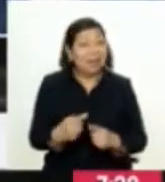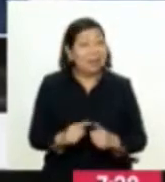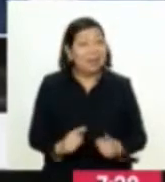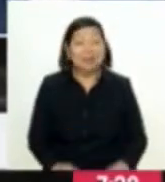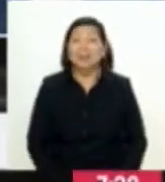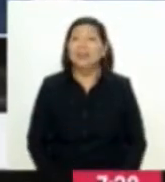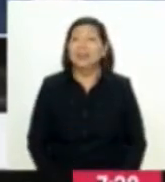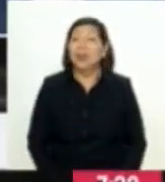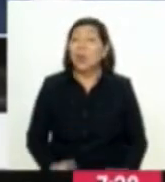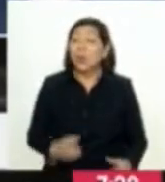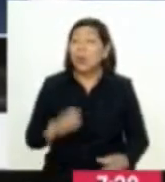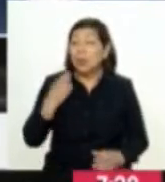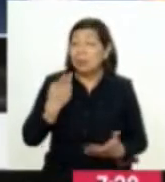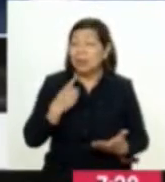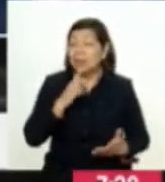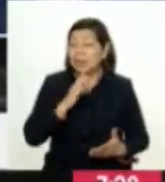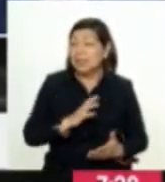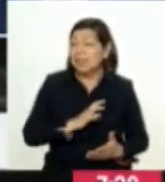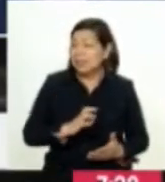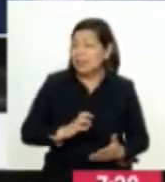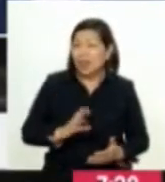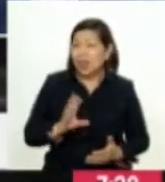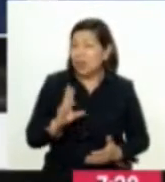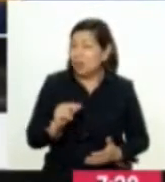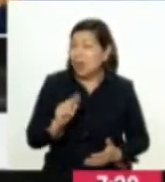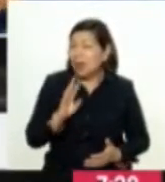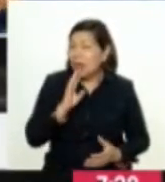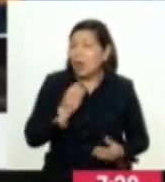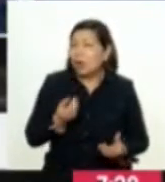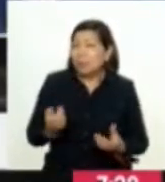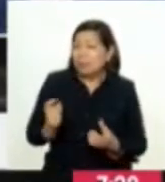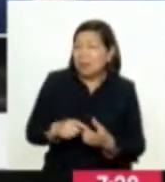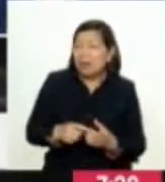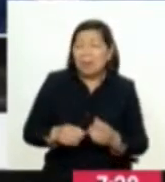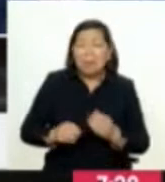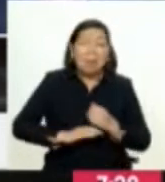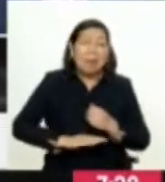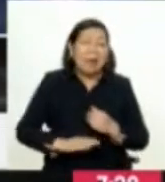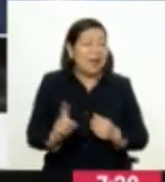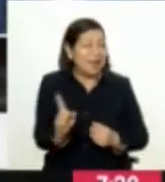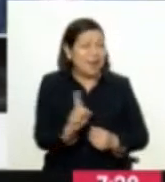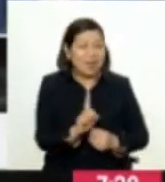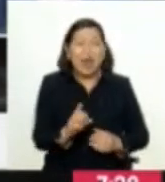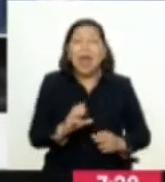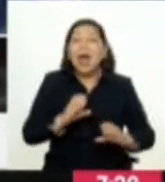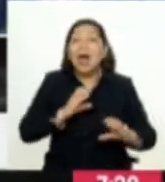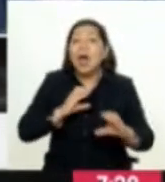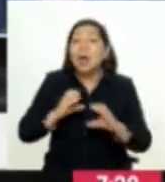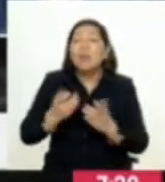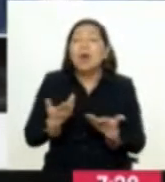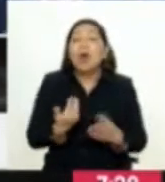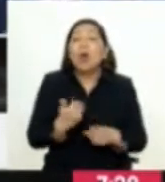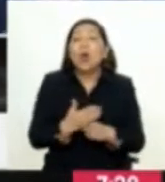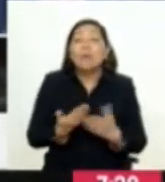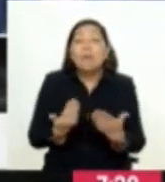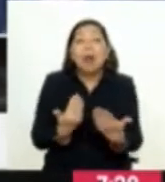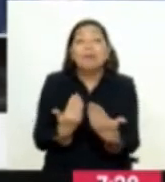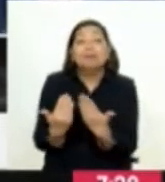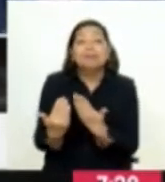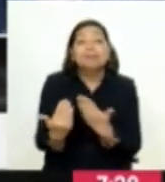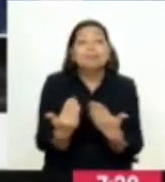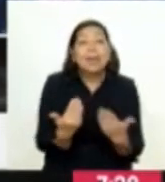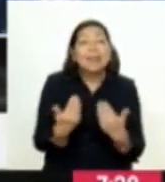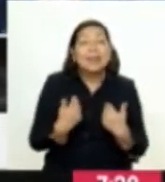porque cuando hablamos de política de Estado no hablamos de cómo parchar una calle, ¿no es cierto? Hablamos del tipo de relaciones